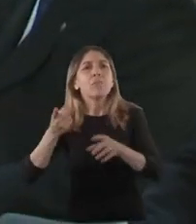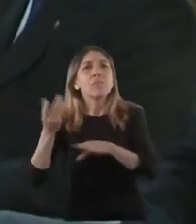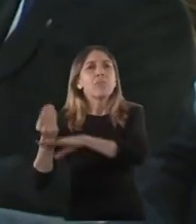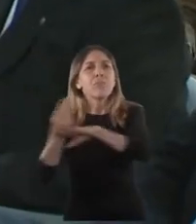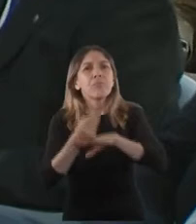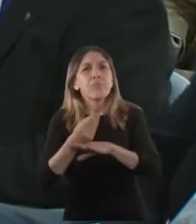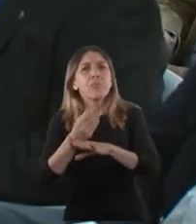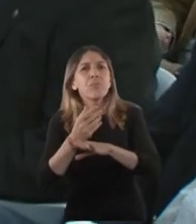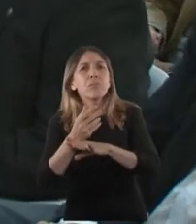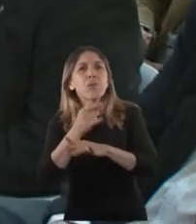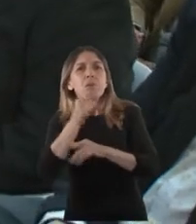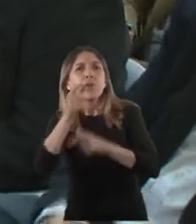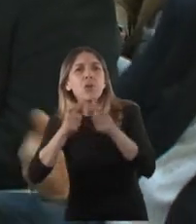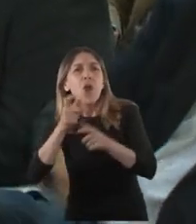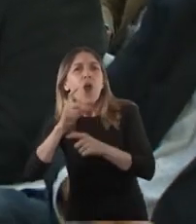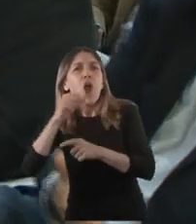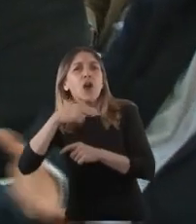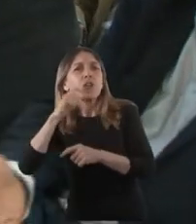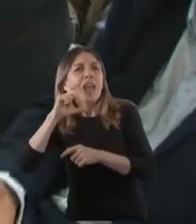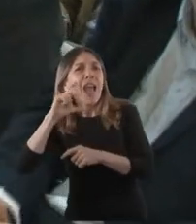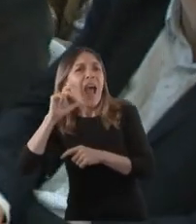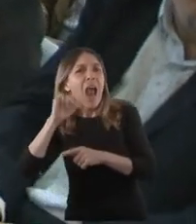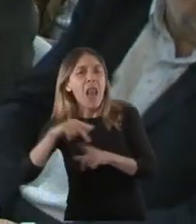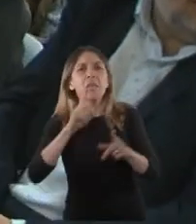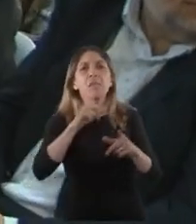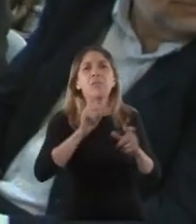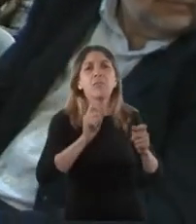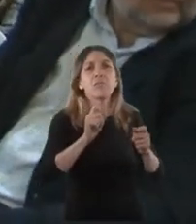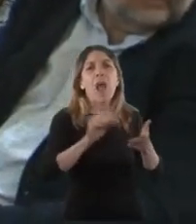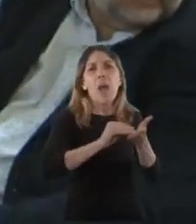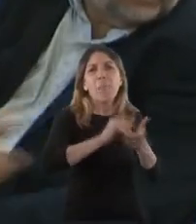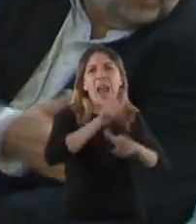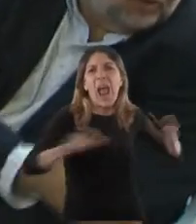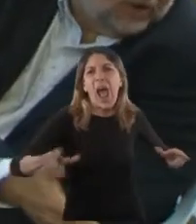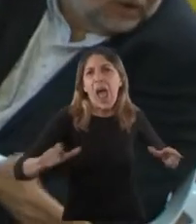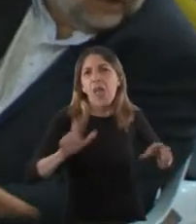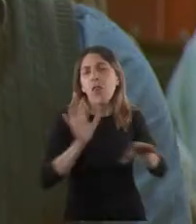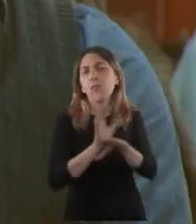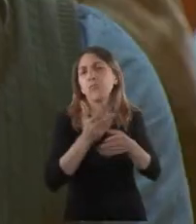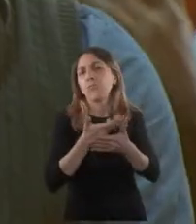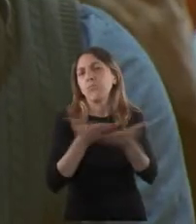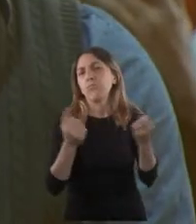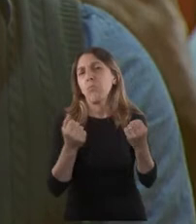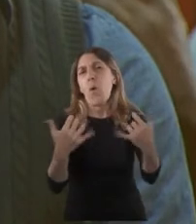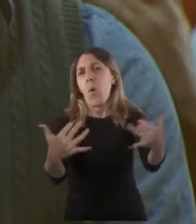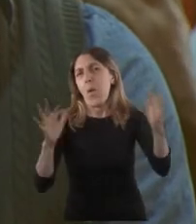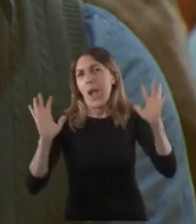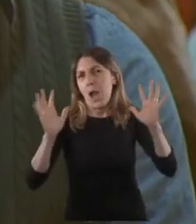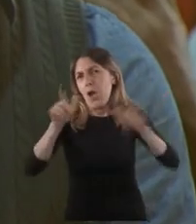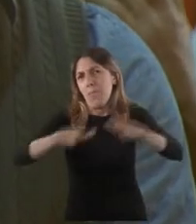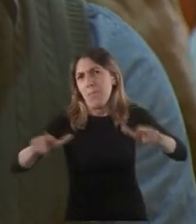colegas empresarios, trabajadores, público en general.